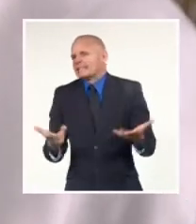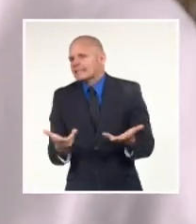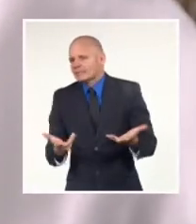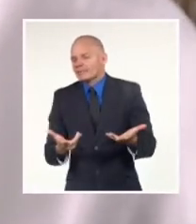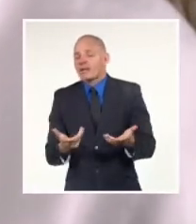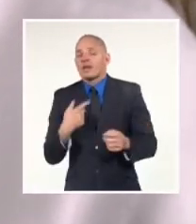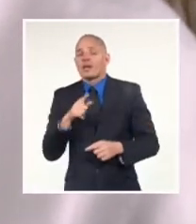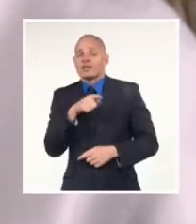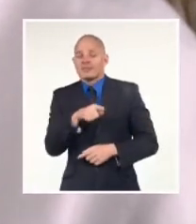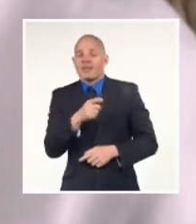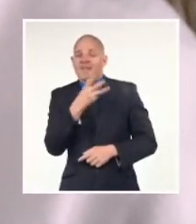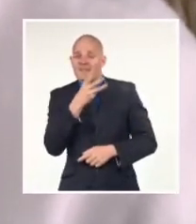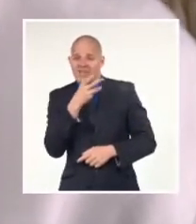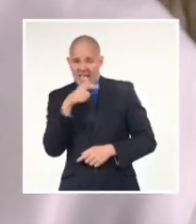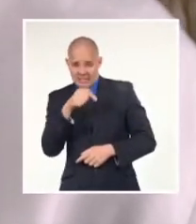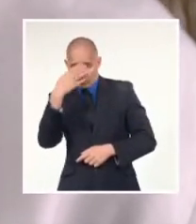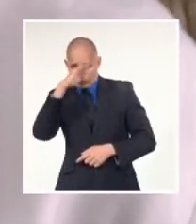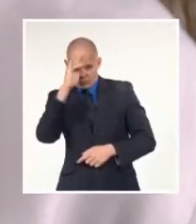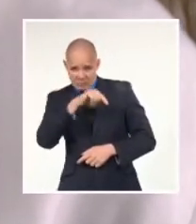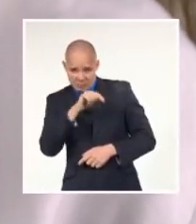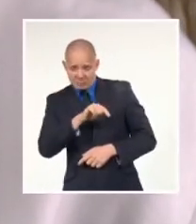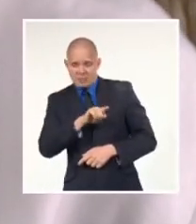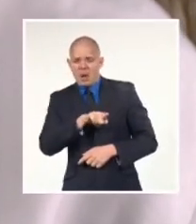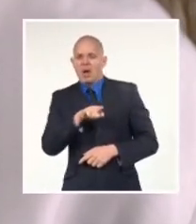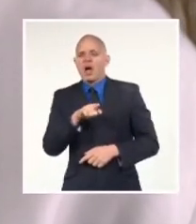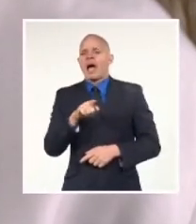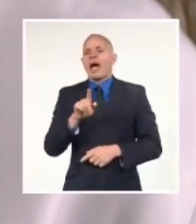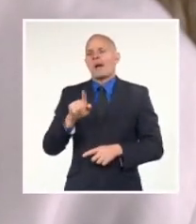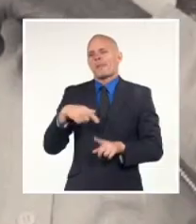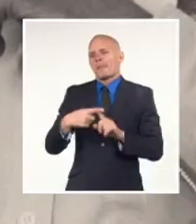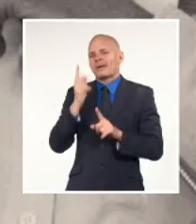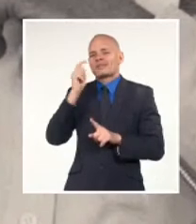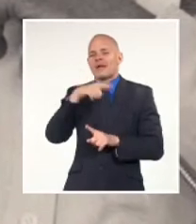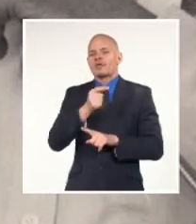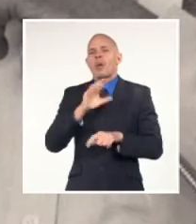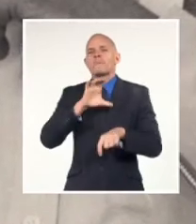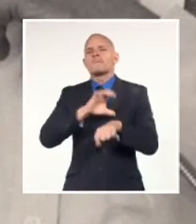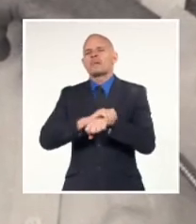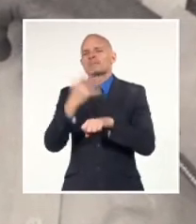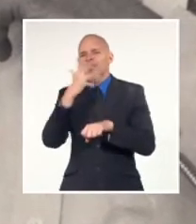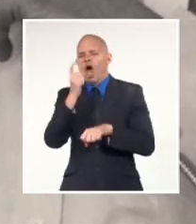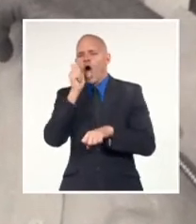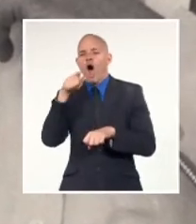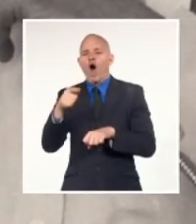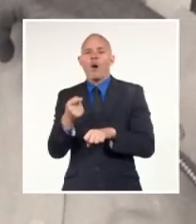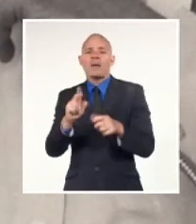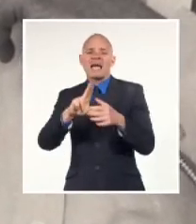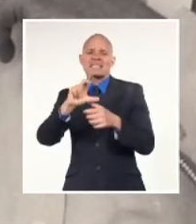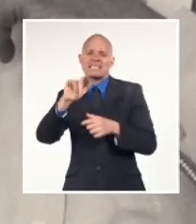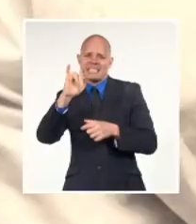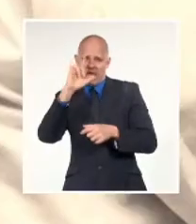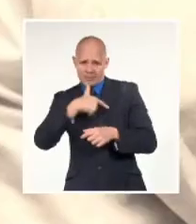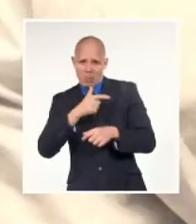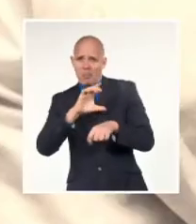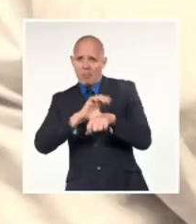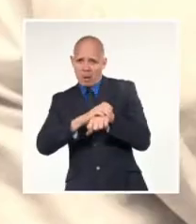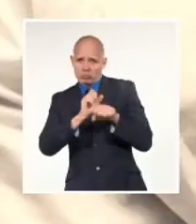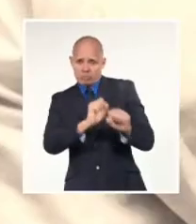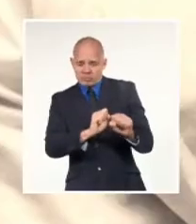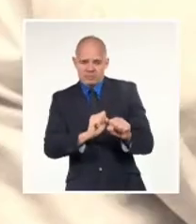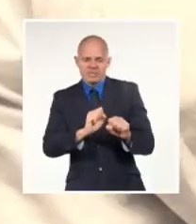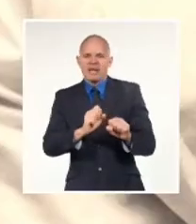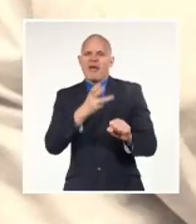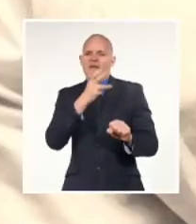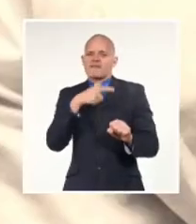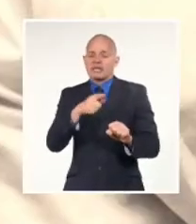cubano por un agente de la CIA que tenían allá, Lawrence Lund. Y ahí fue que salimos el 10